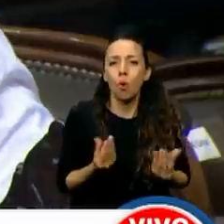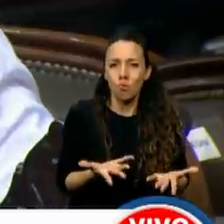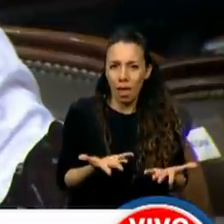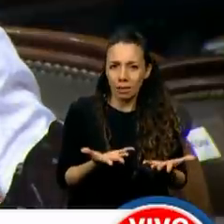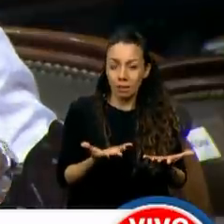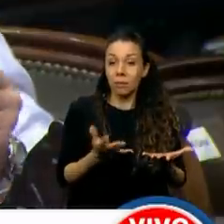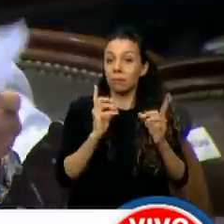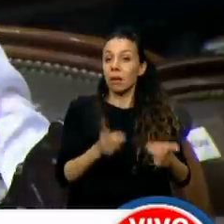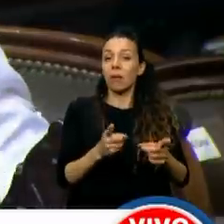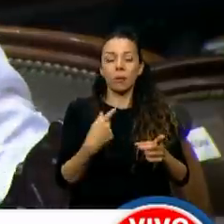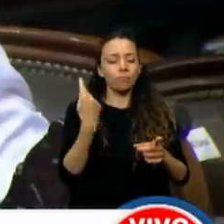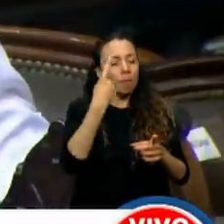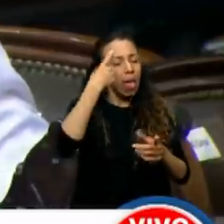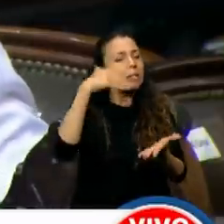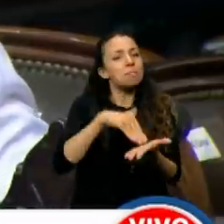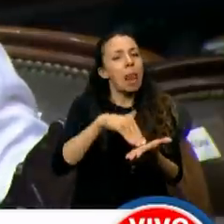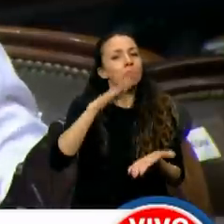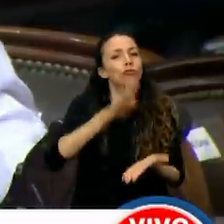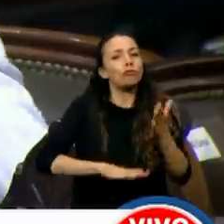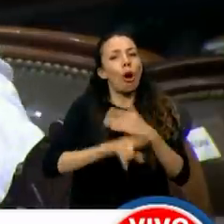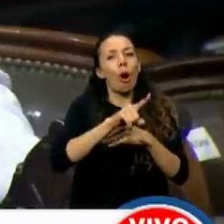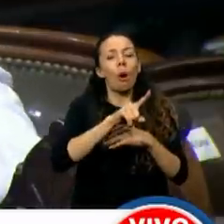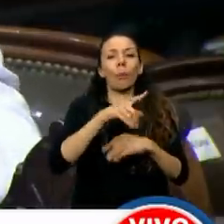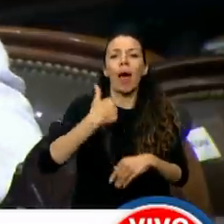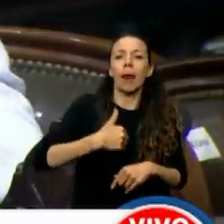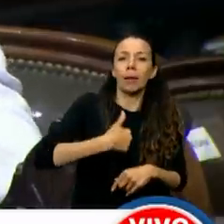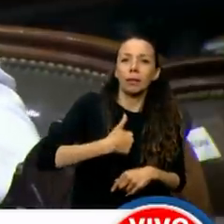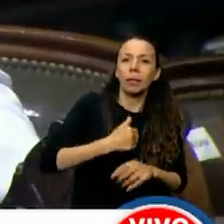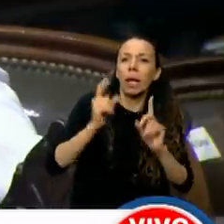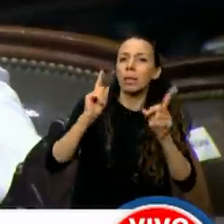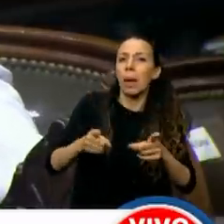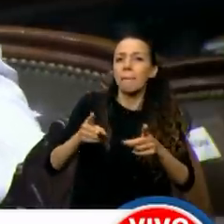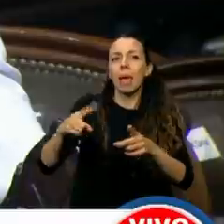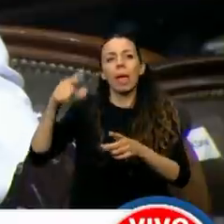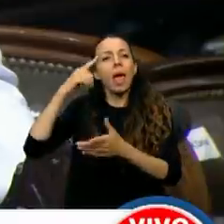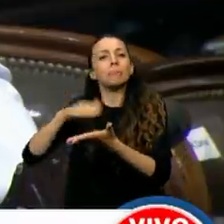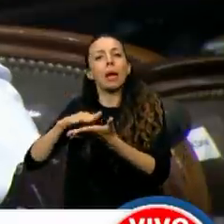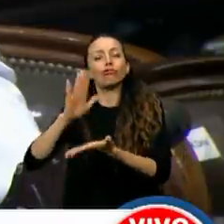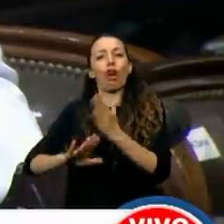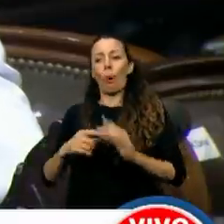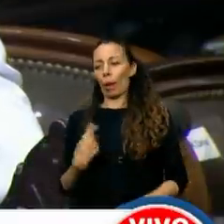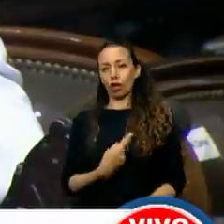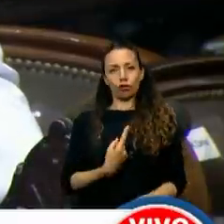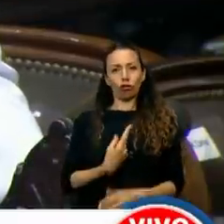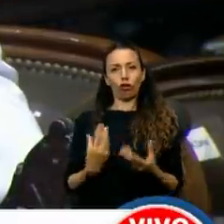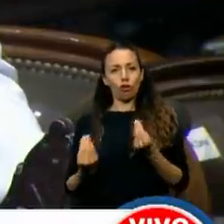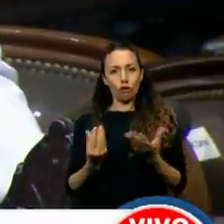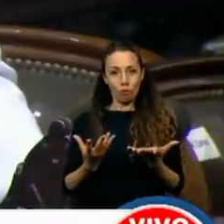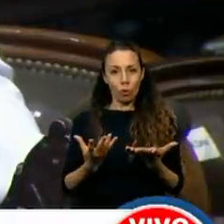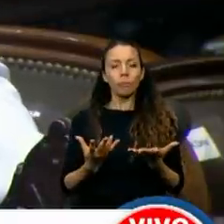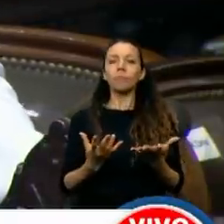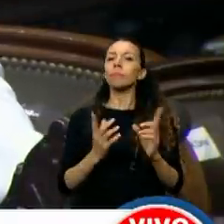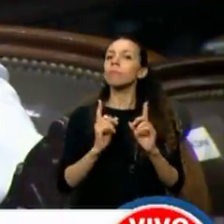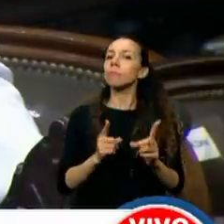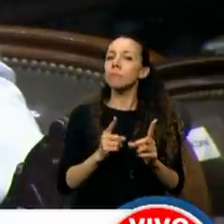cuáles son nuestras expectativas y cuáles son las expectativas que se pueden tener de nosotros y lo cierto es que estamos hablando de